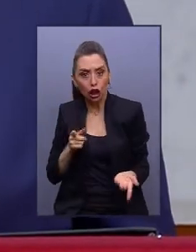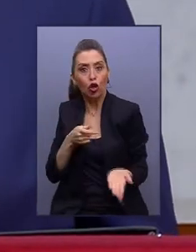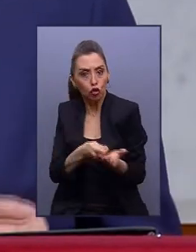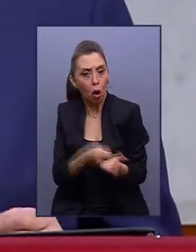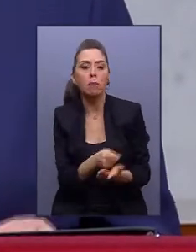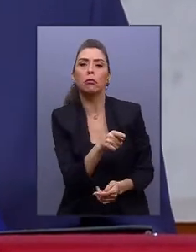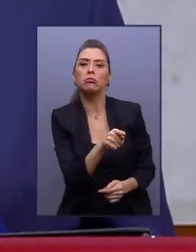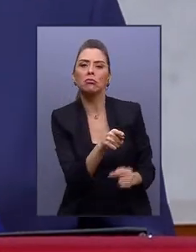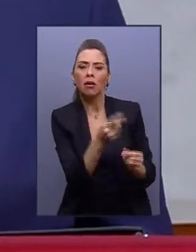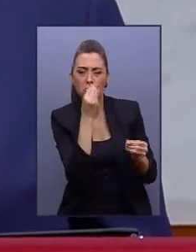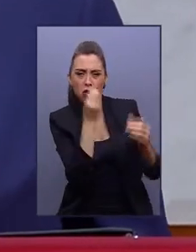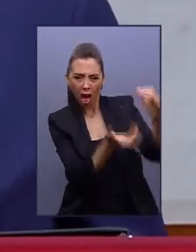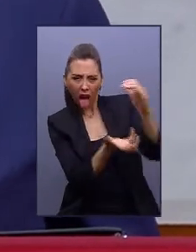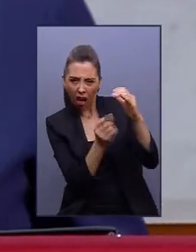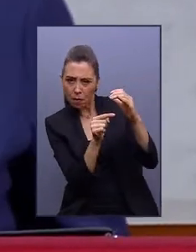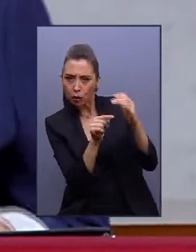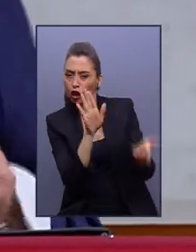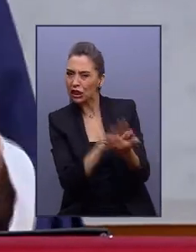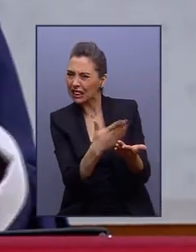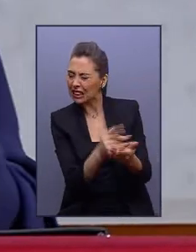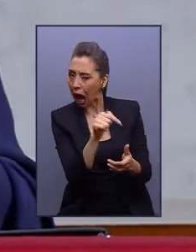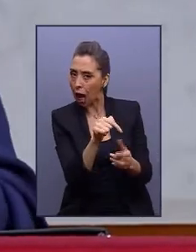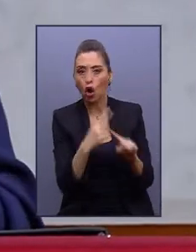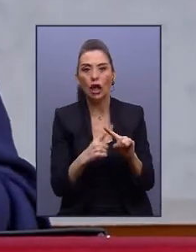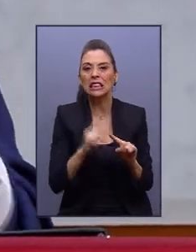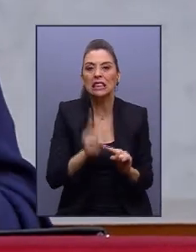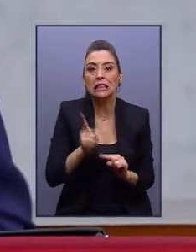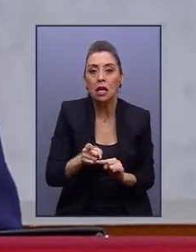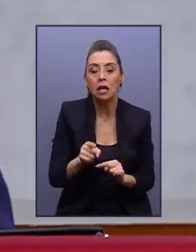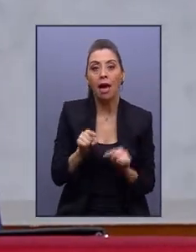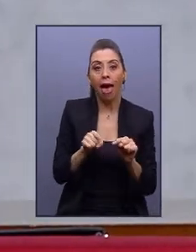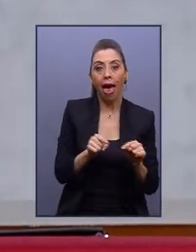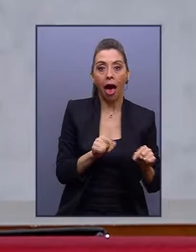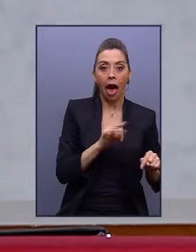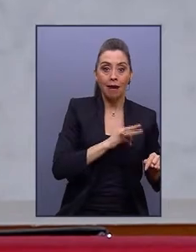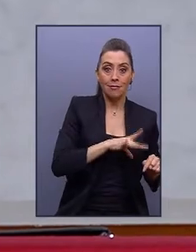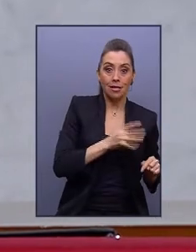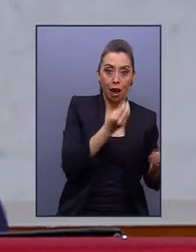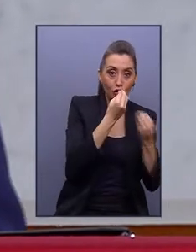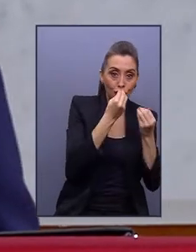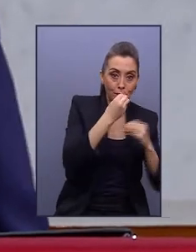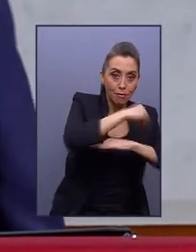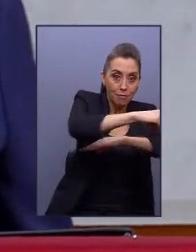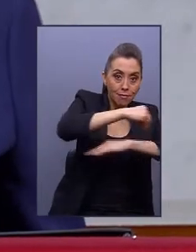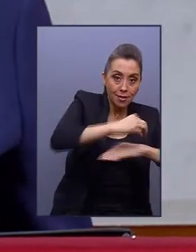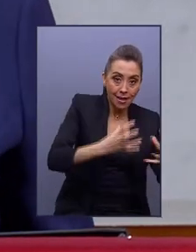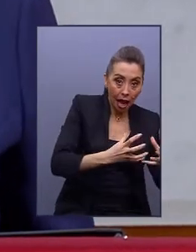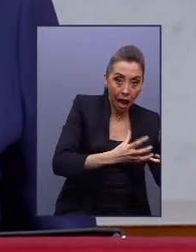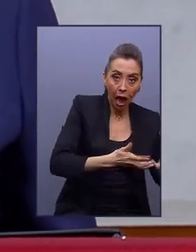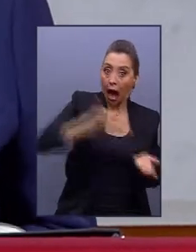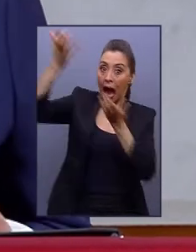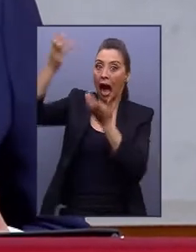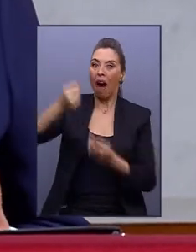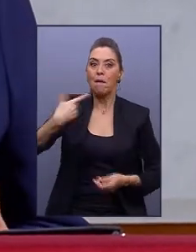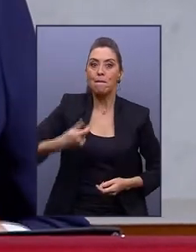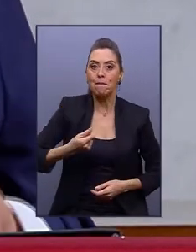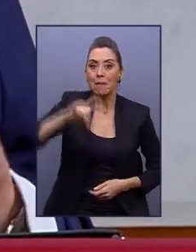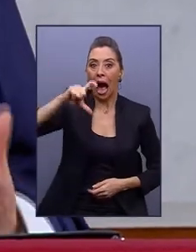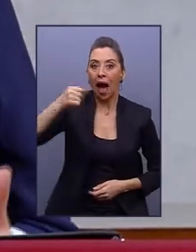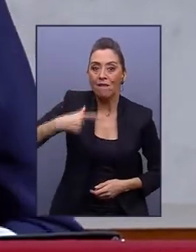que exigen alimentos saludables. Y es precisamente allí donde nuestros productos agroalimentarios ganan en valor al